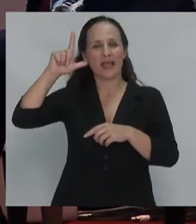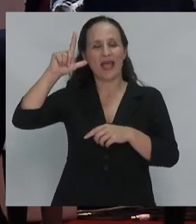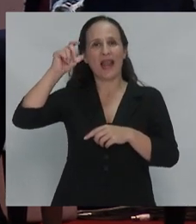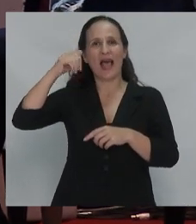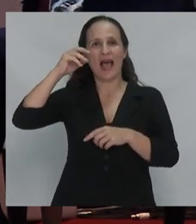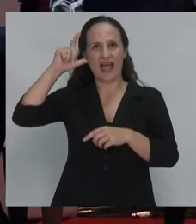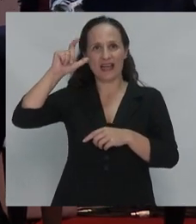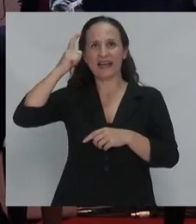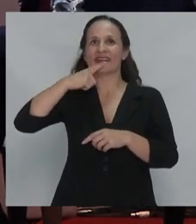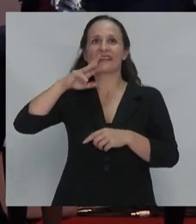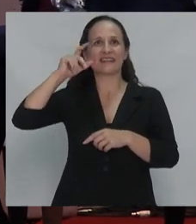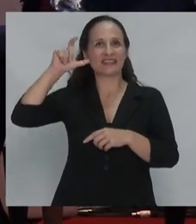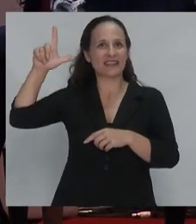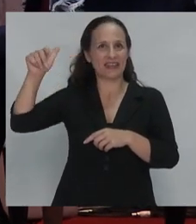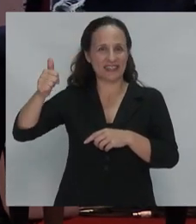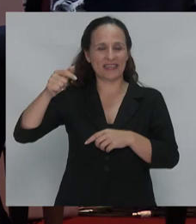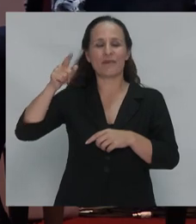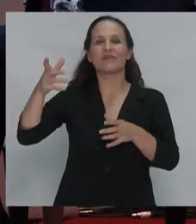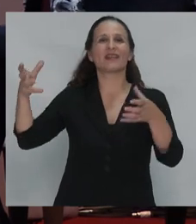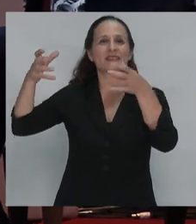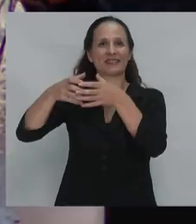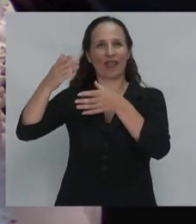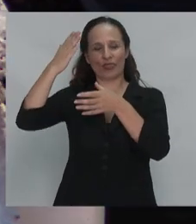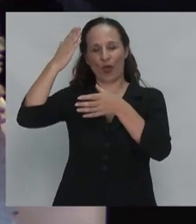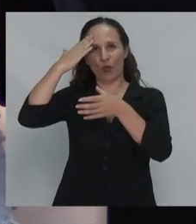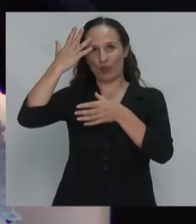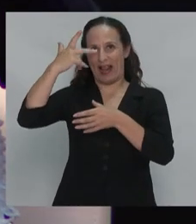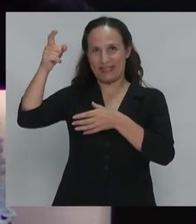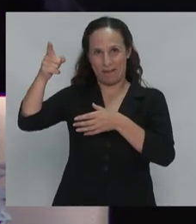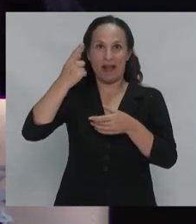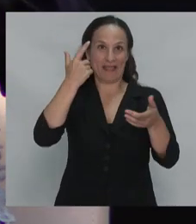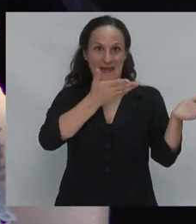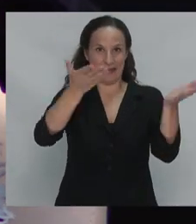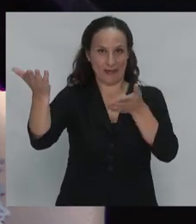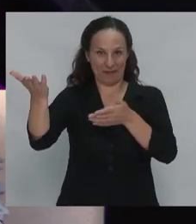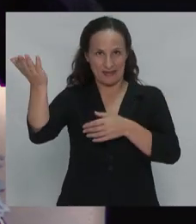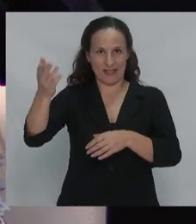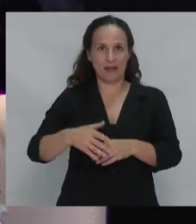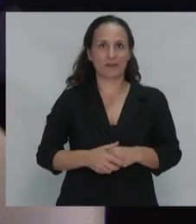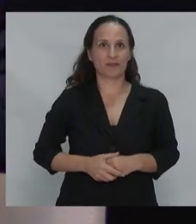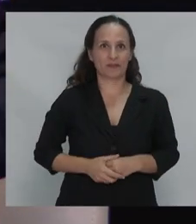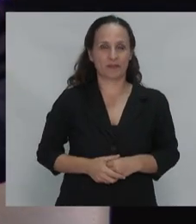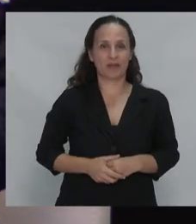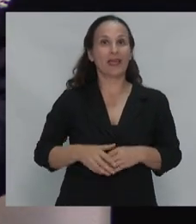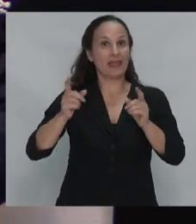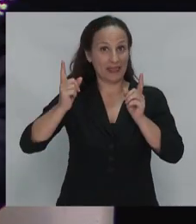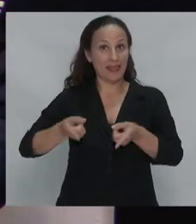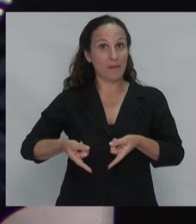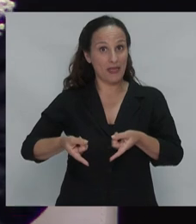Palestina en el Centro Cultural San Martín. Así que están invitados. Y, por otro